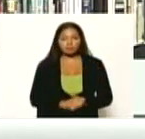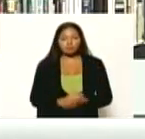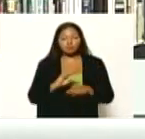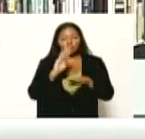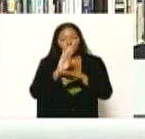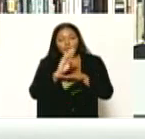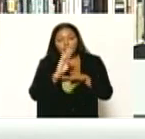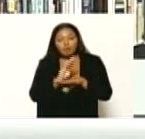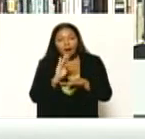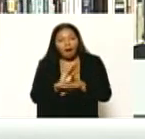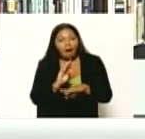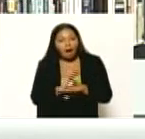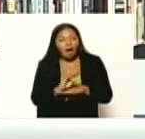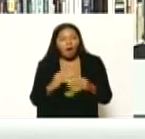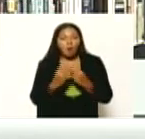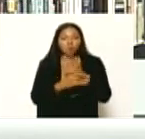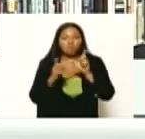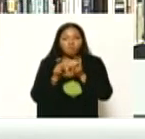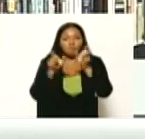cuidados,